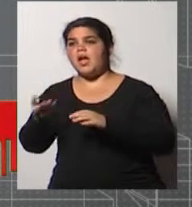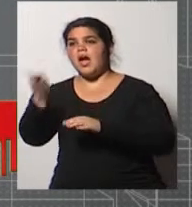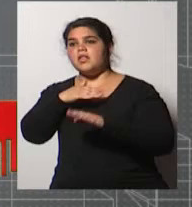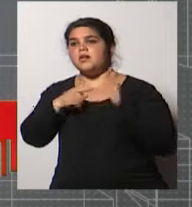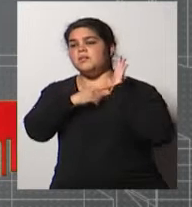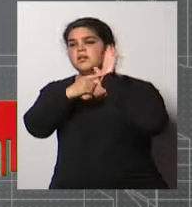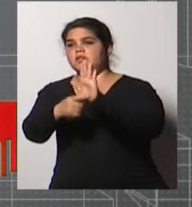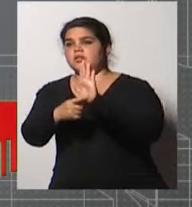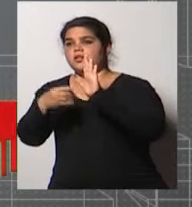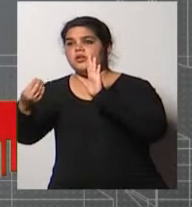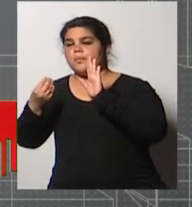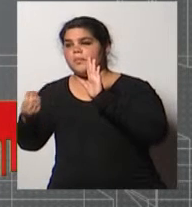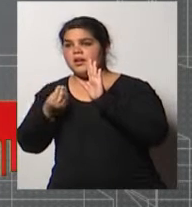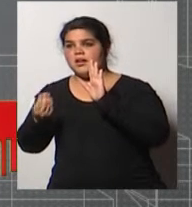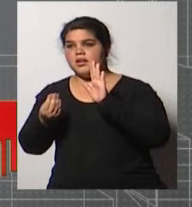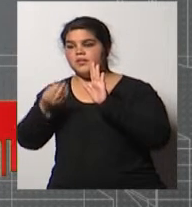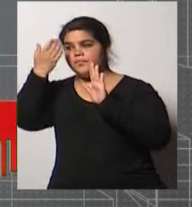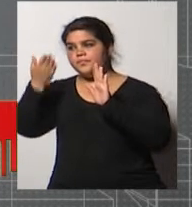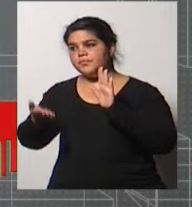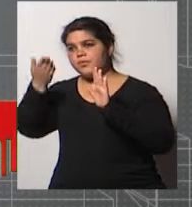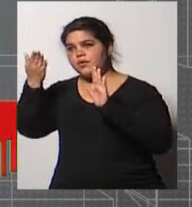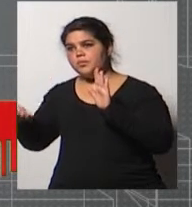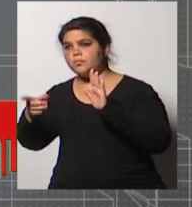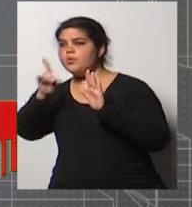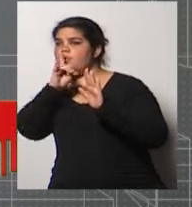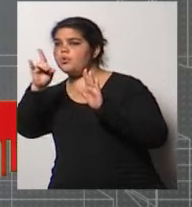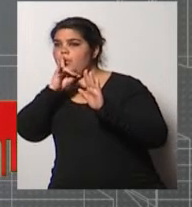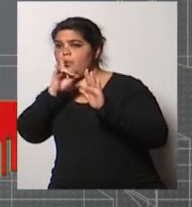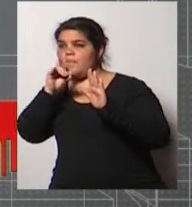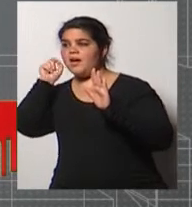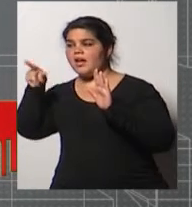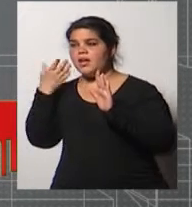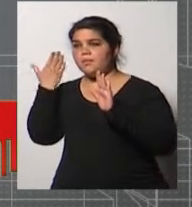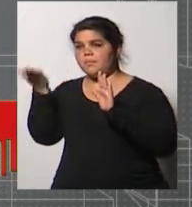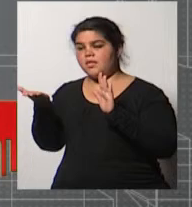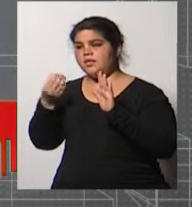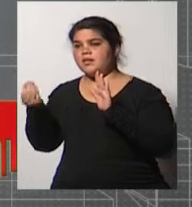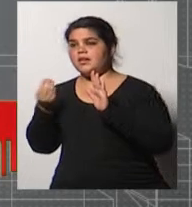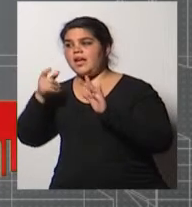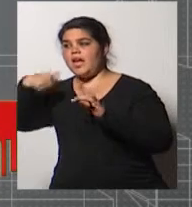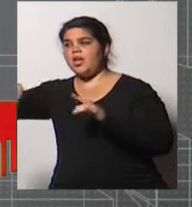presentación para apelar la resolución de la Cámara Tucumana en lo contencioso y administrativo, que fue la que declaró